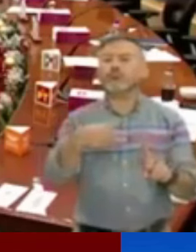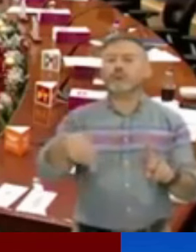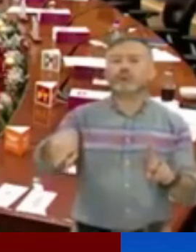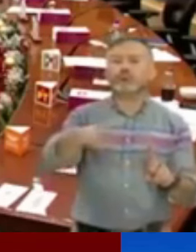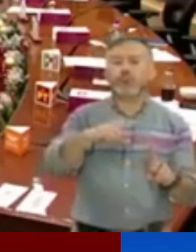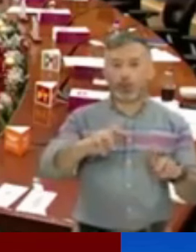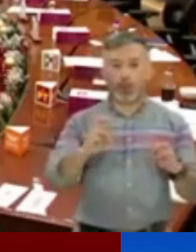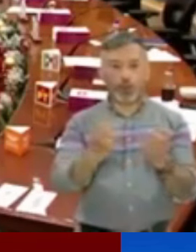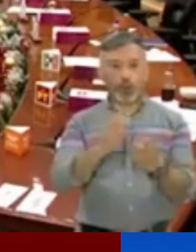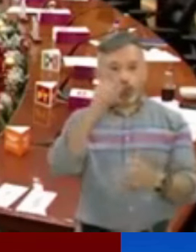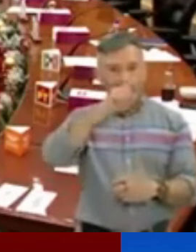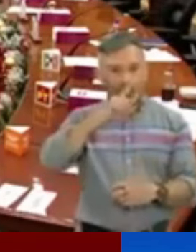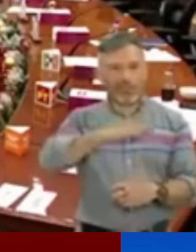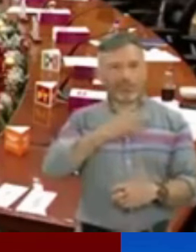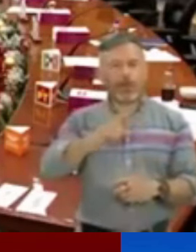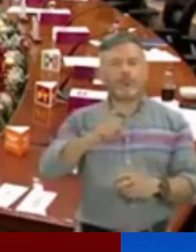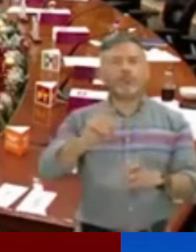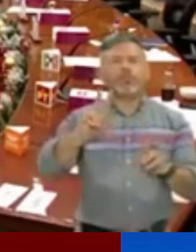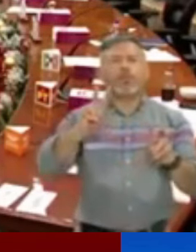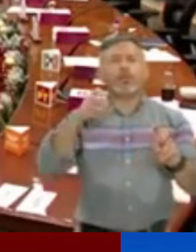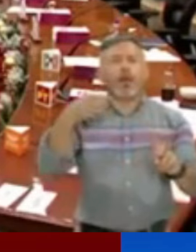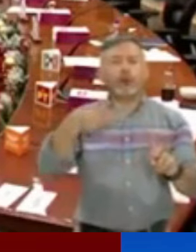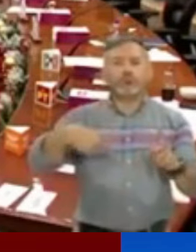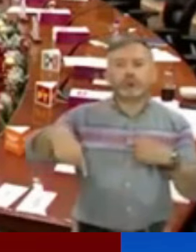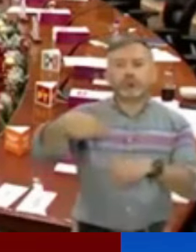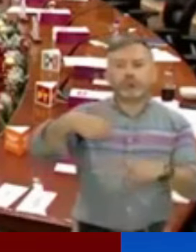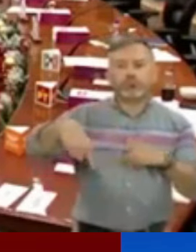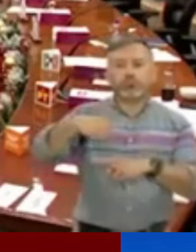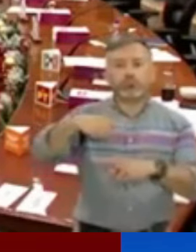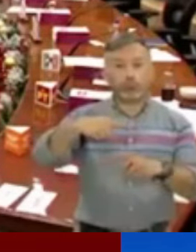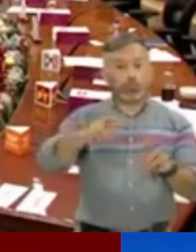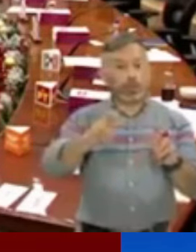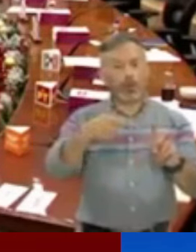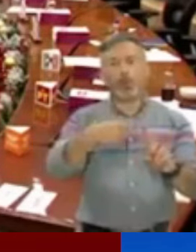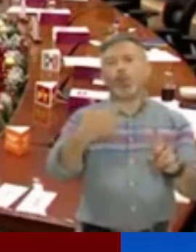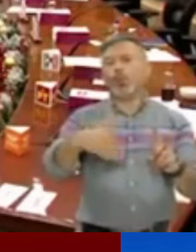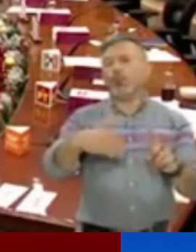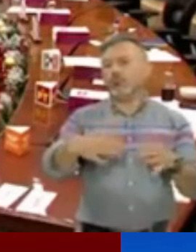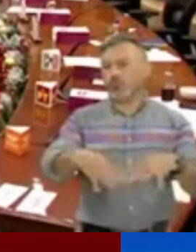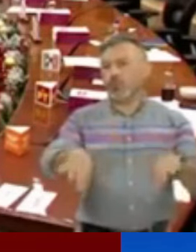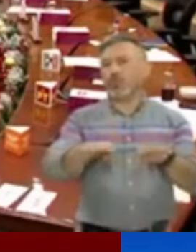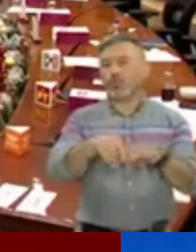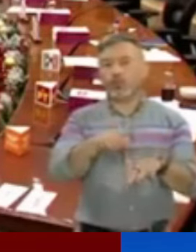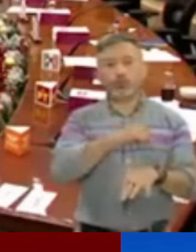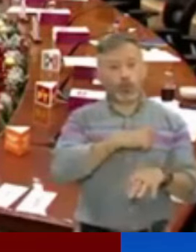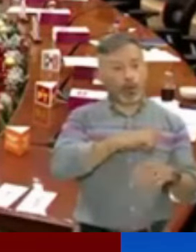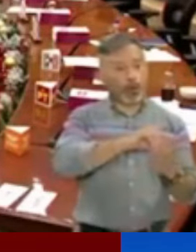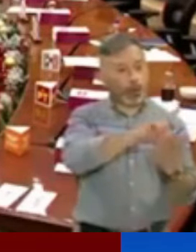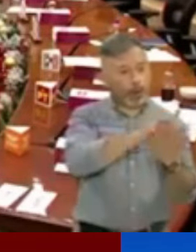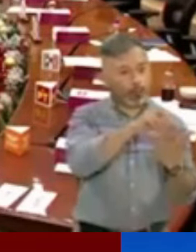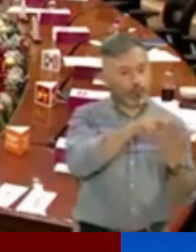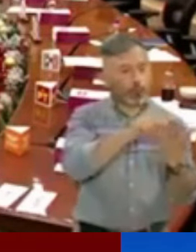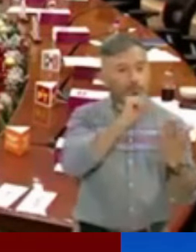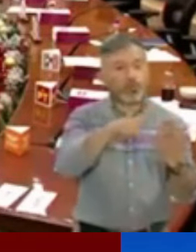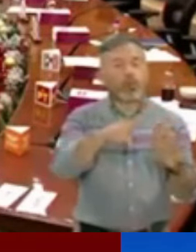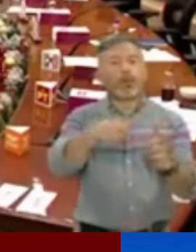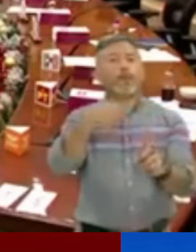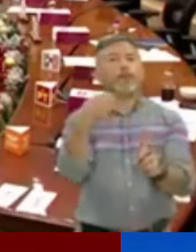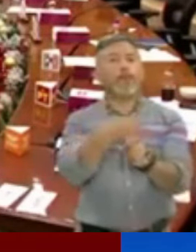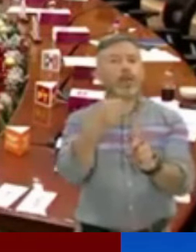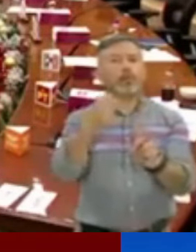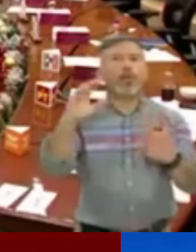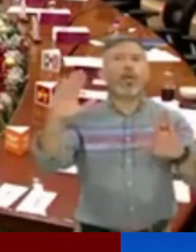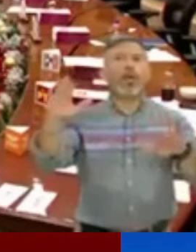Consejo General es relevante, no solamente por su contenido jurídico, sino por el profundo impacto público y